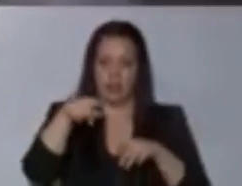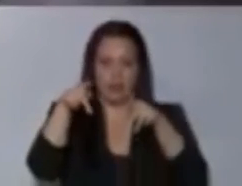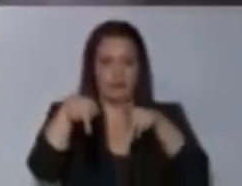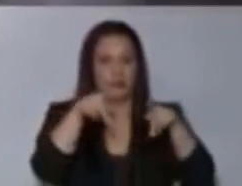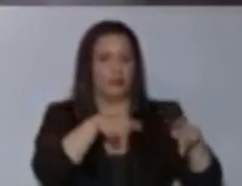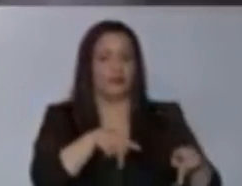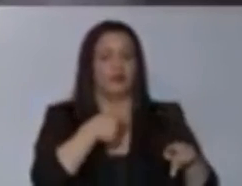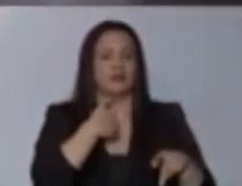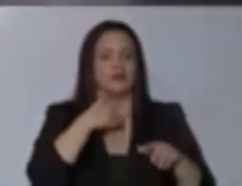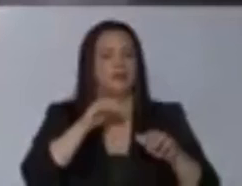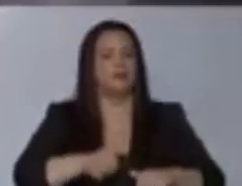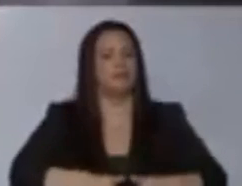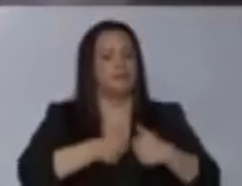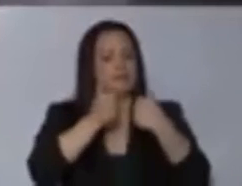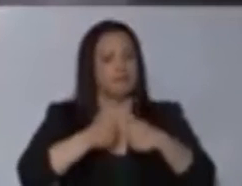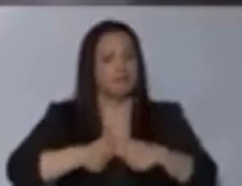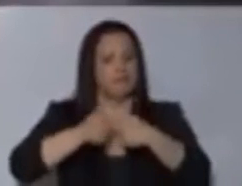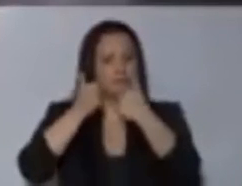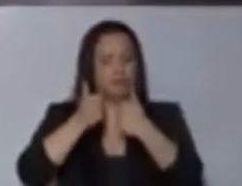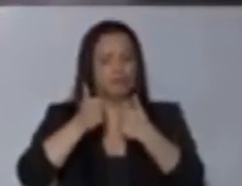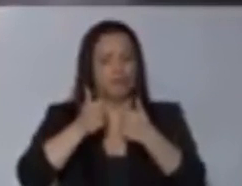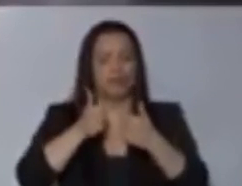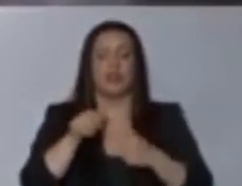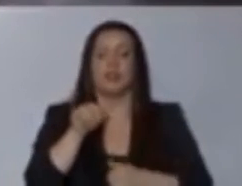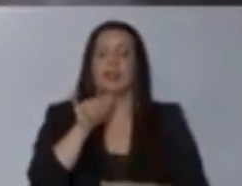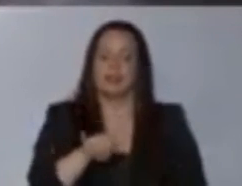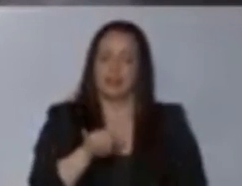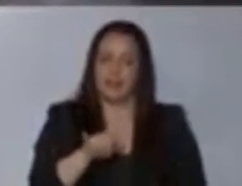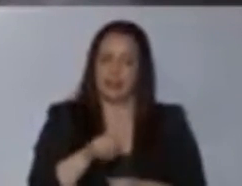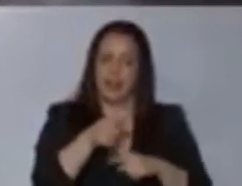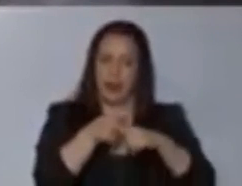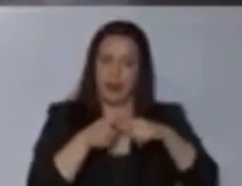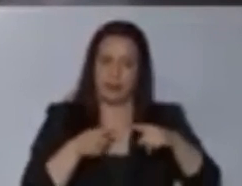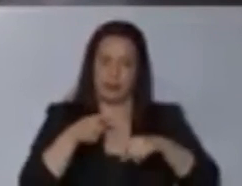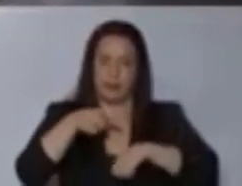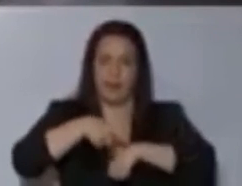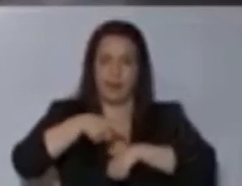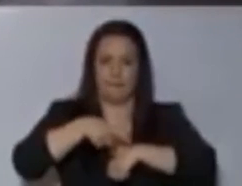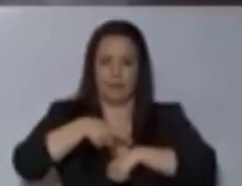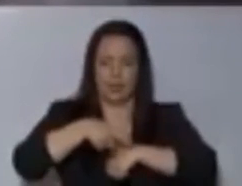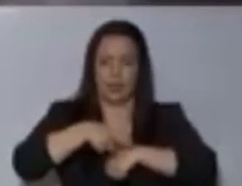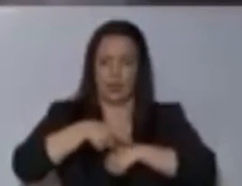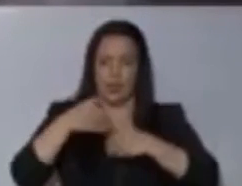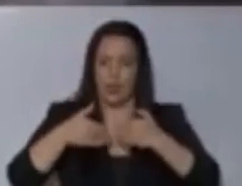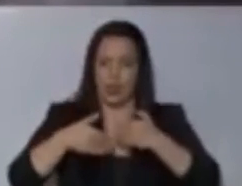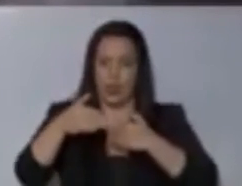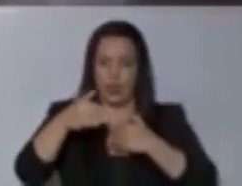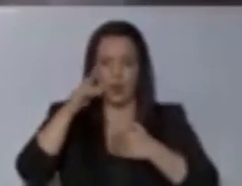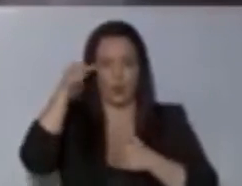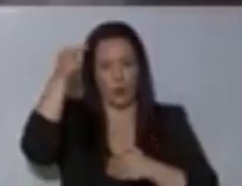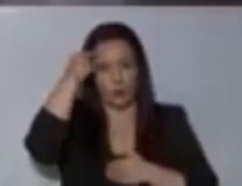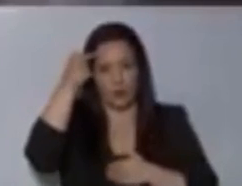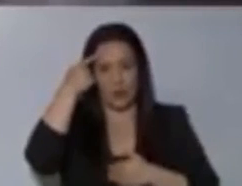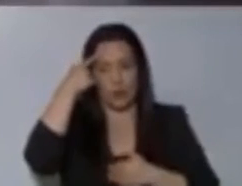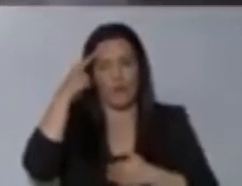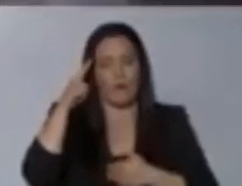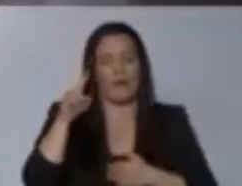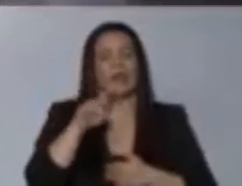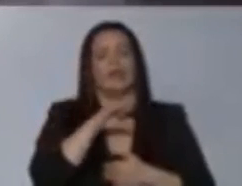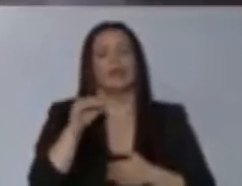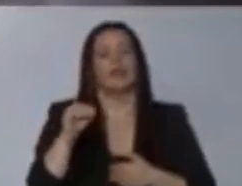muchísimos retos nos quedan la mitad del periodo y estoy seguro que tendremos